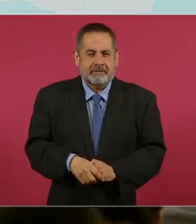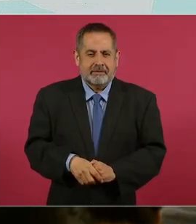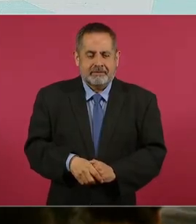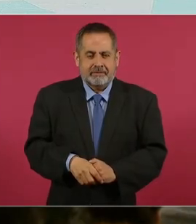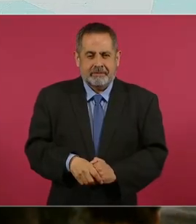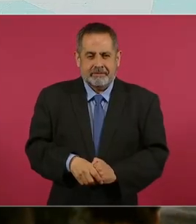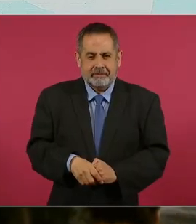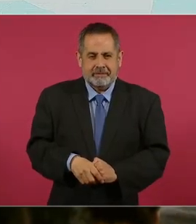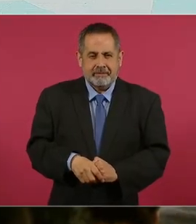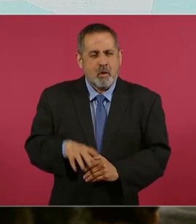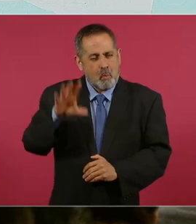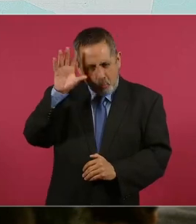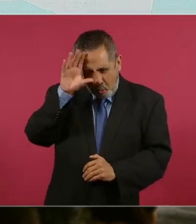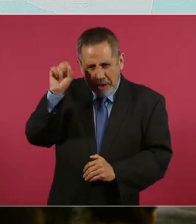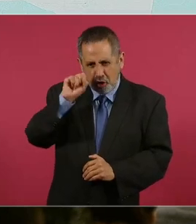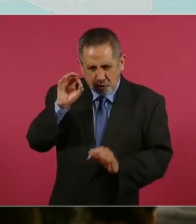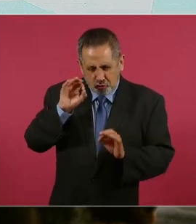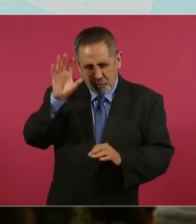Es Morelos.